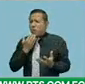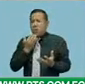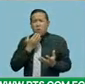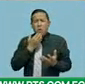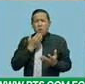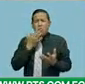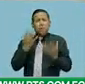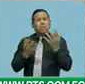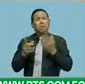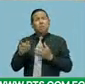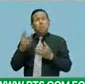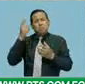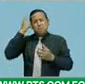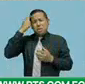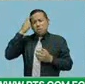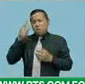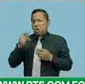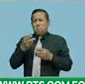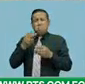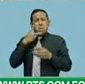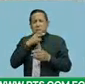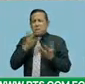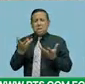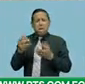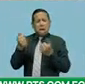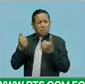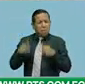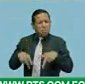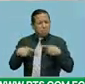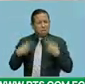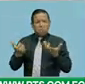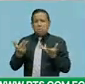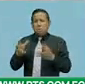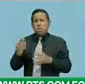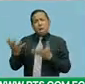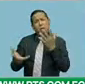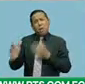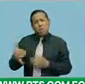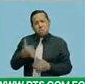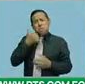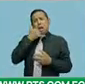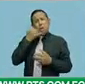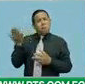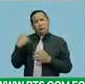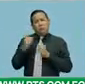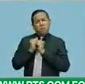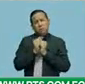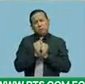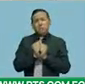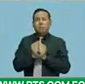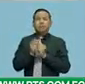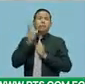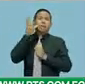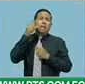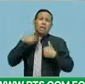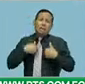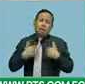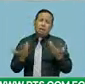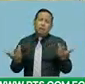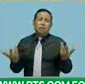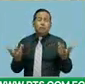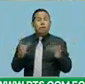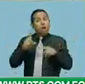llamar en cualquier momento, que me va a decir que salgamos. En los allegados, parientes, compañeros y amigos hay